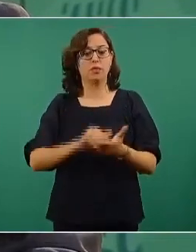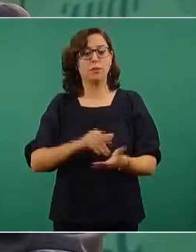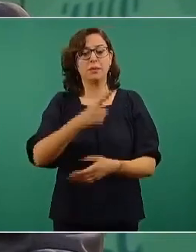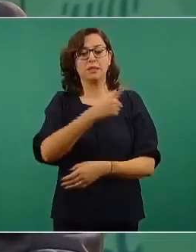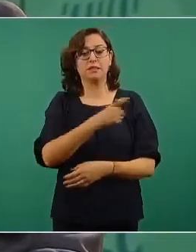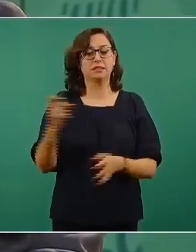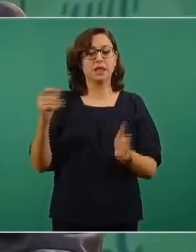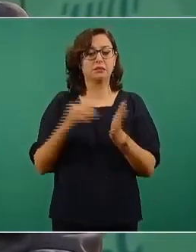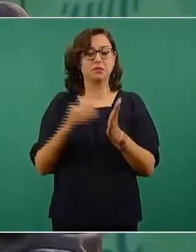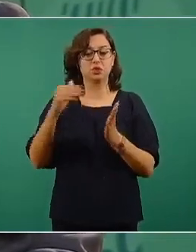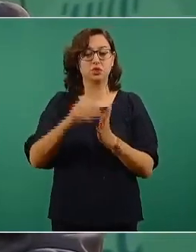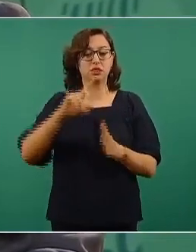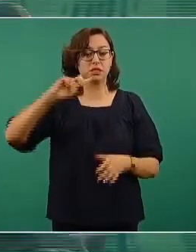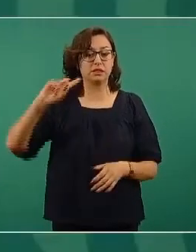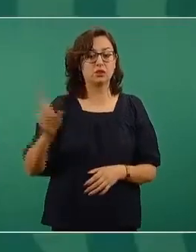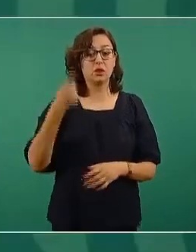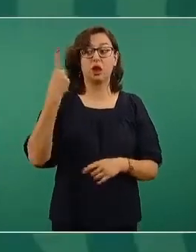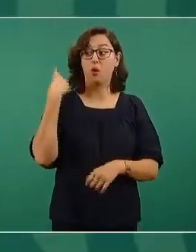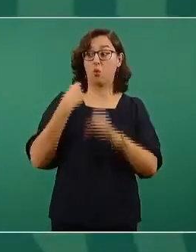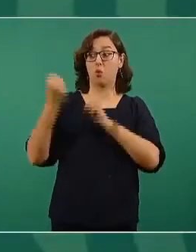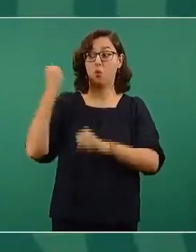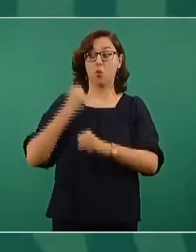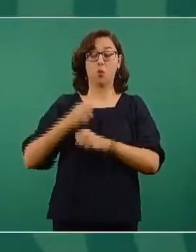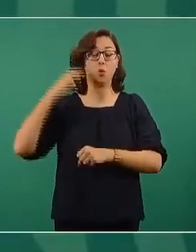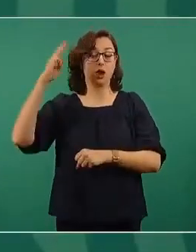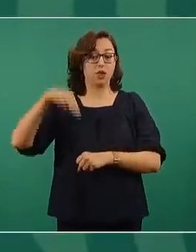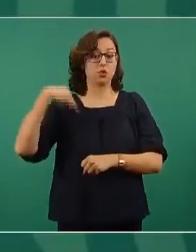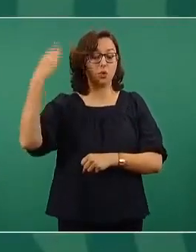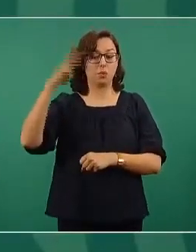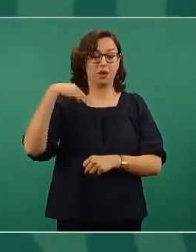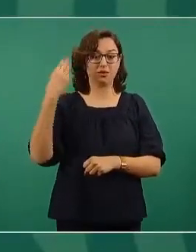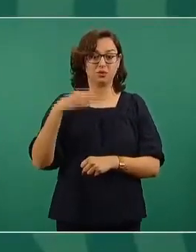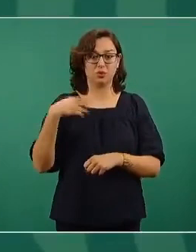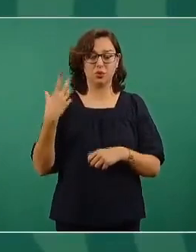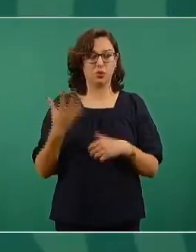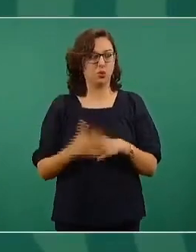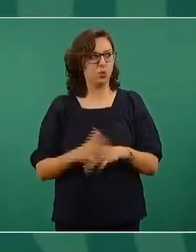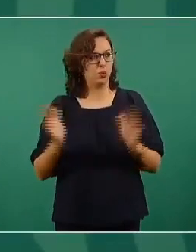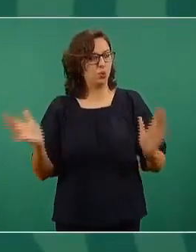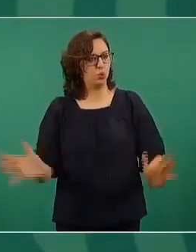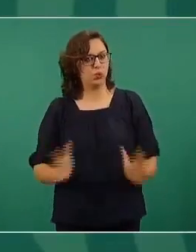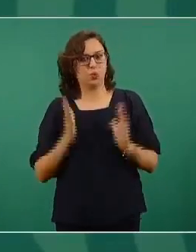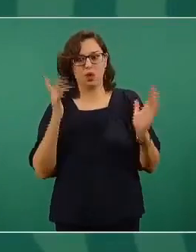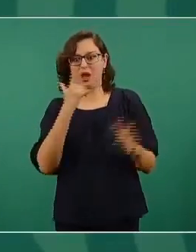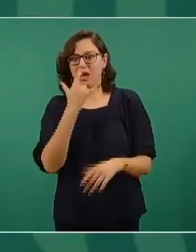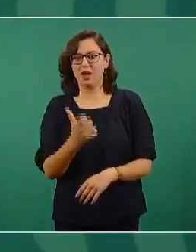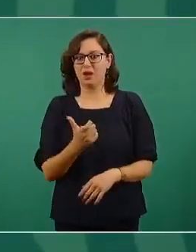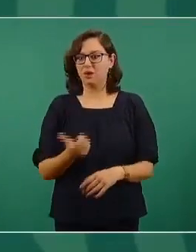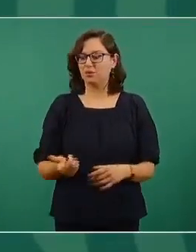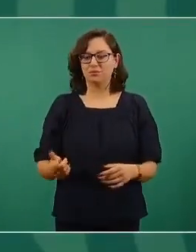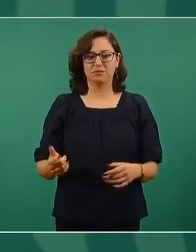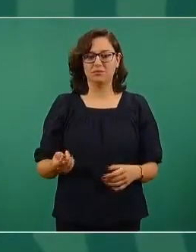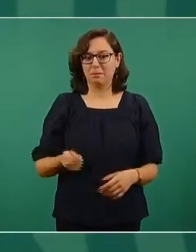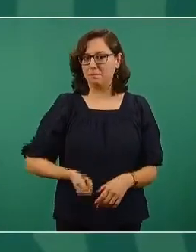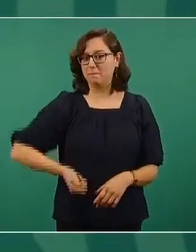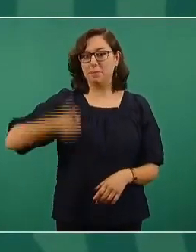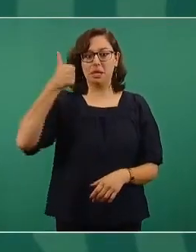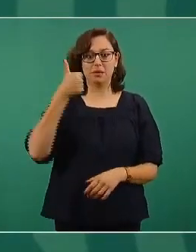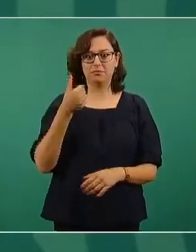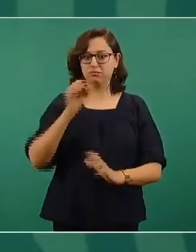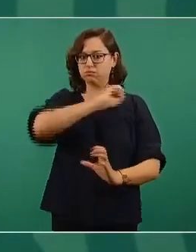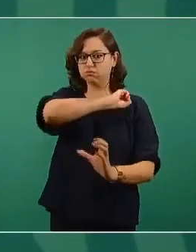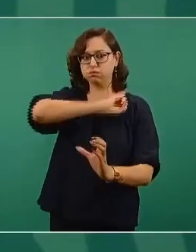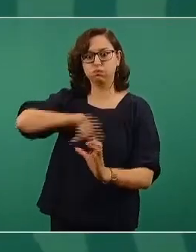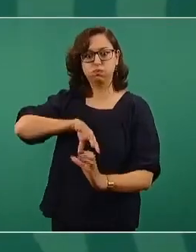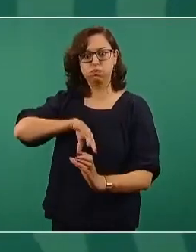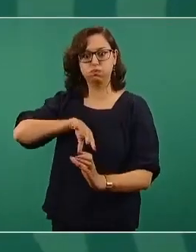4,100 millones de dólares en marzo. O sea, es atípico, vamos a decir. Entonces, de